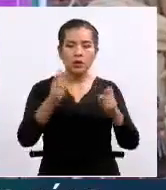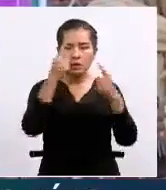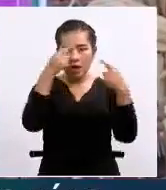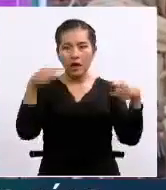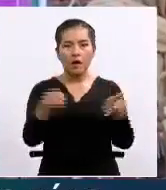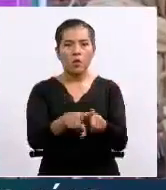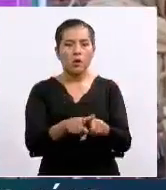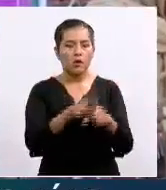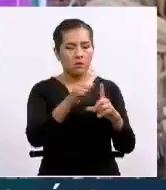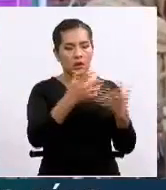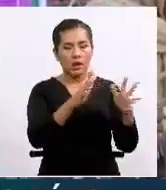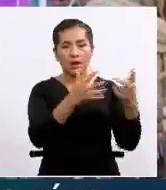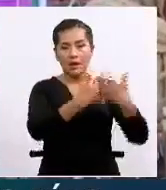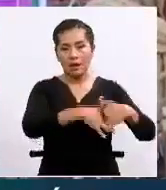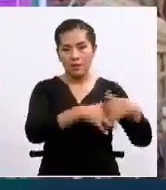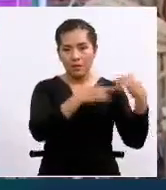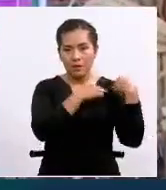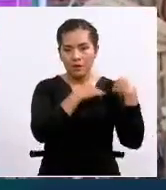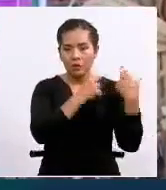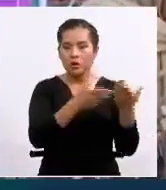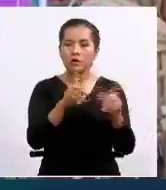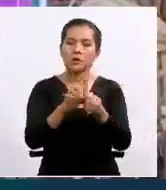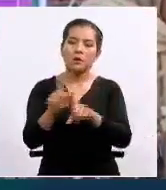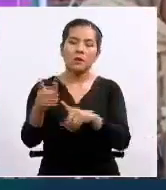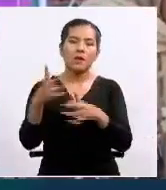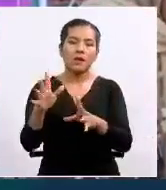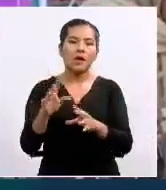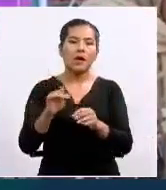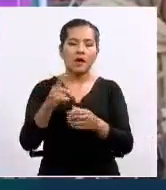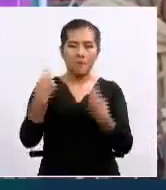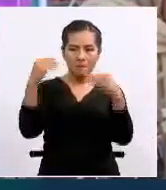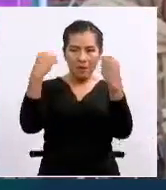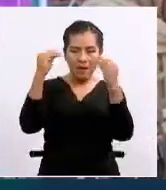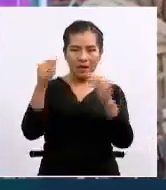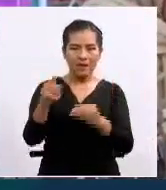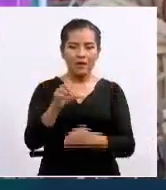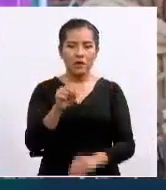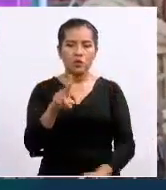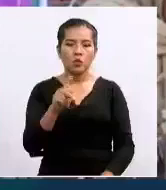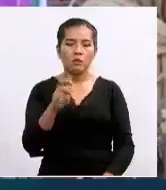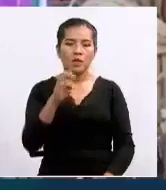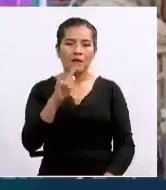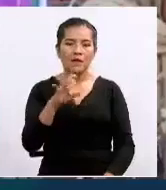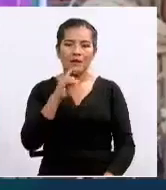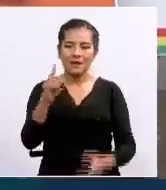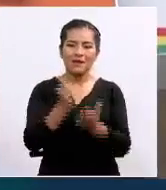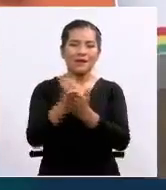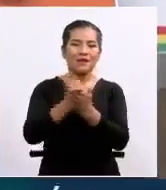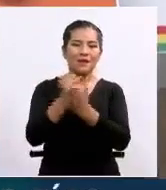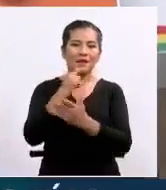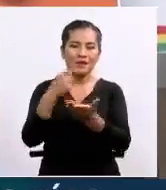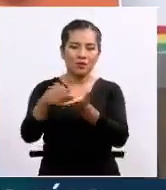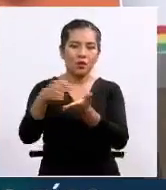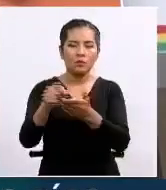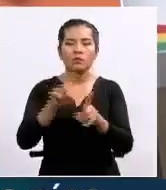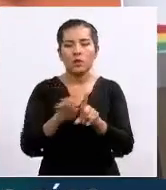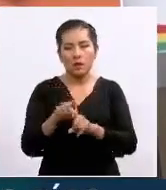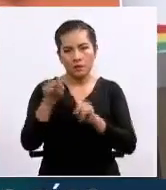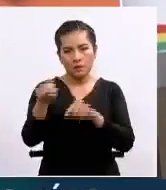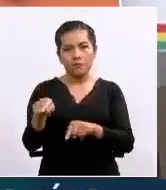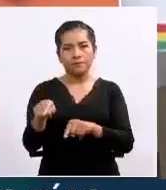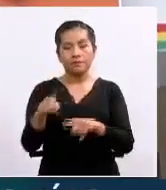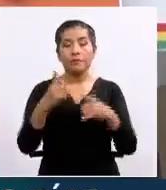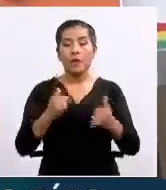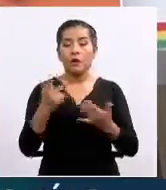organizador y la empresa Superticket para devolver los dineros a las personas que han comprado. El Ministerio Público apeló